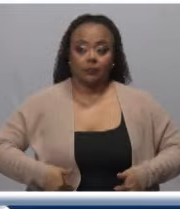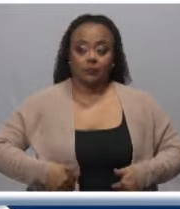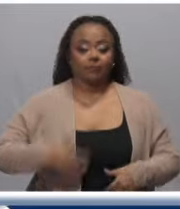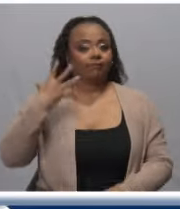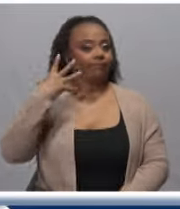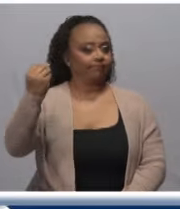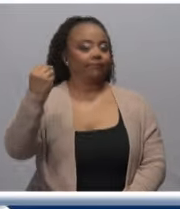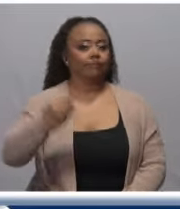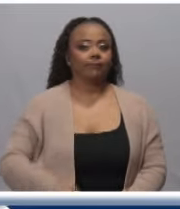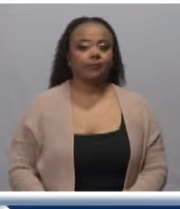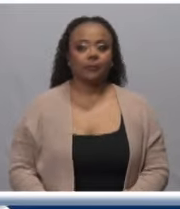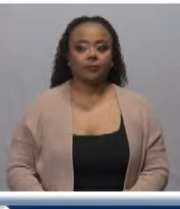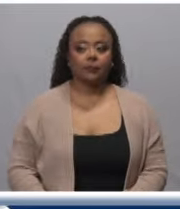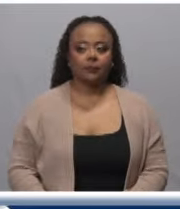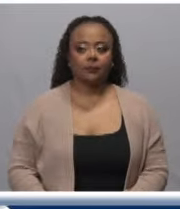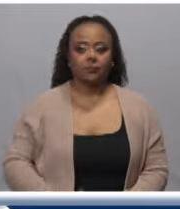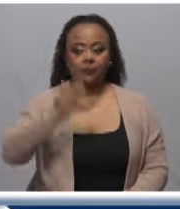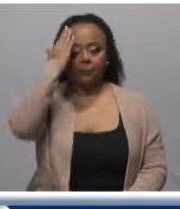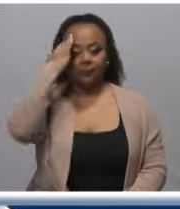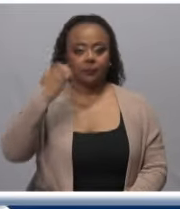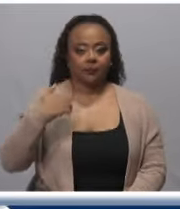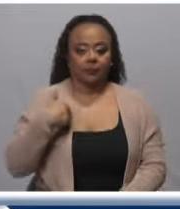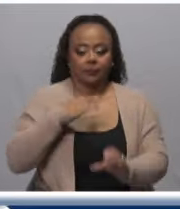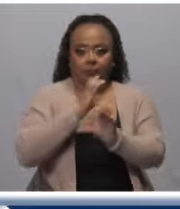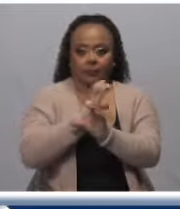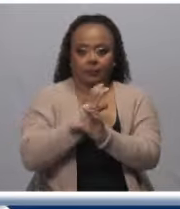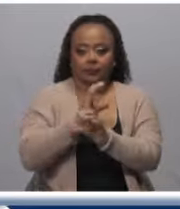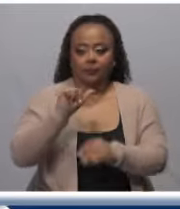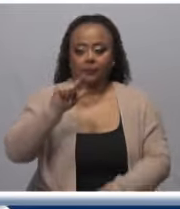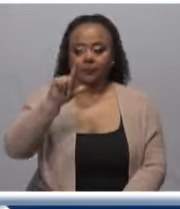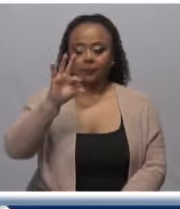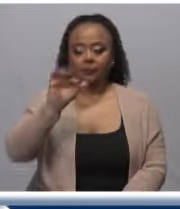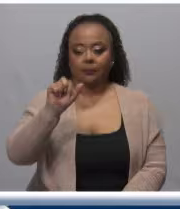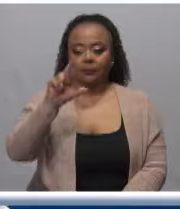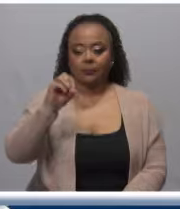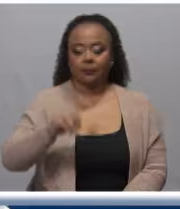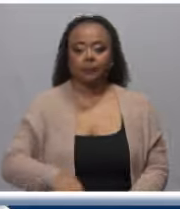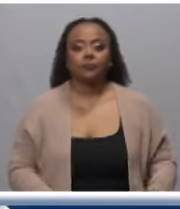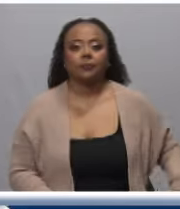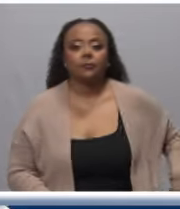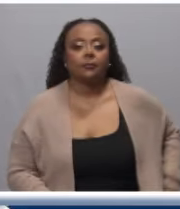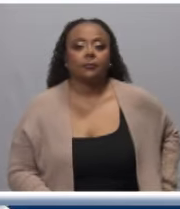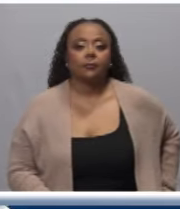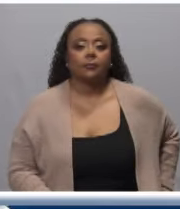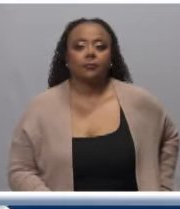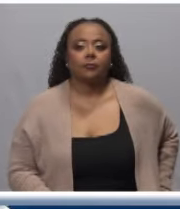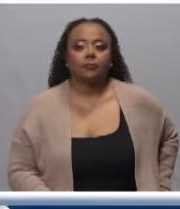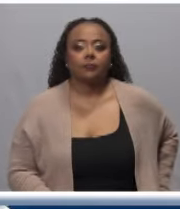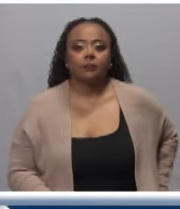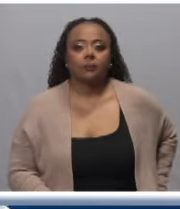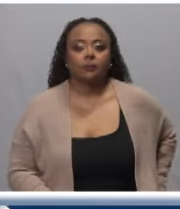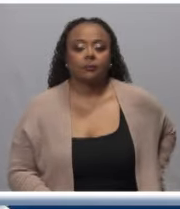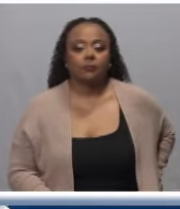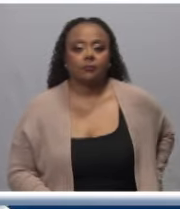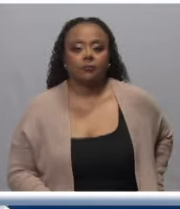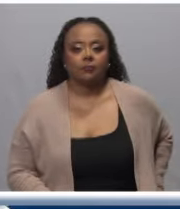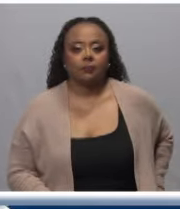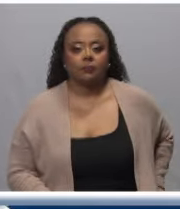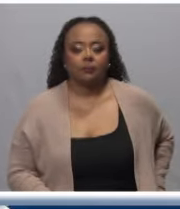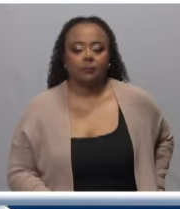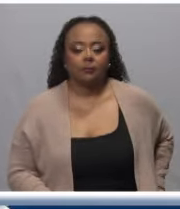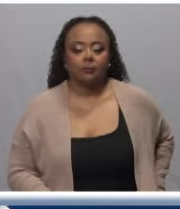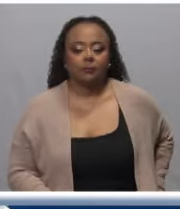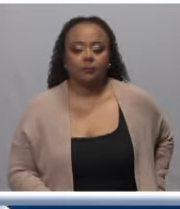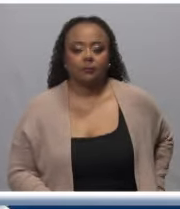él porque están bajo el ala de Gustavo Alfaro los partidos no preocupan O sea no es aquella